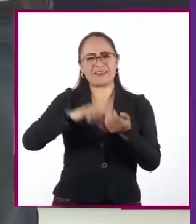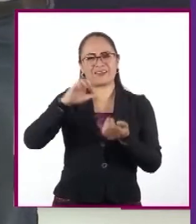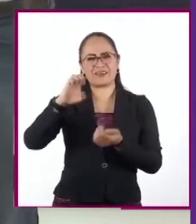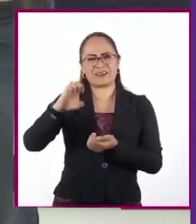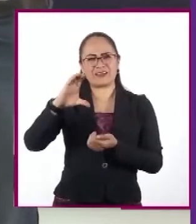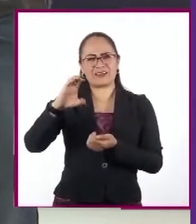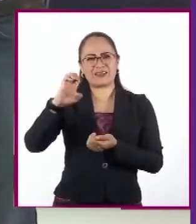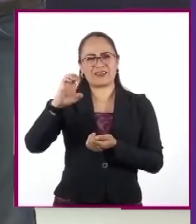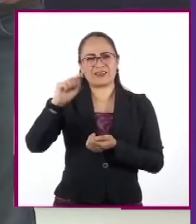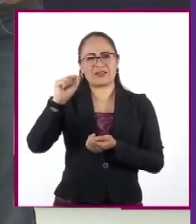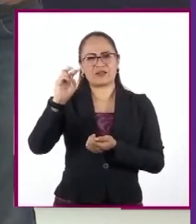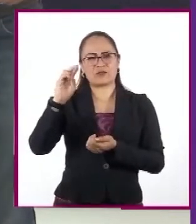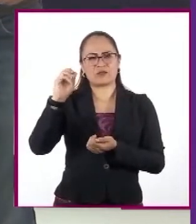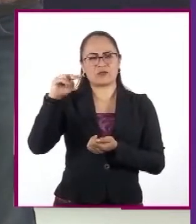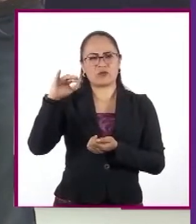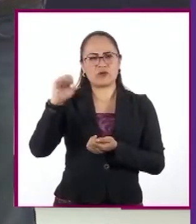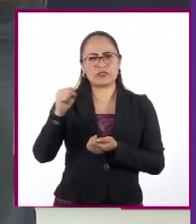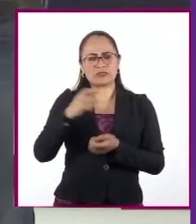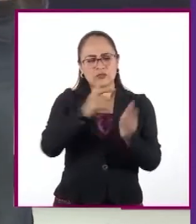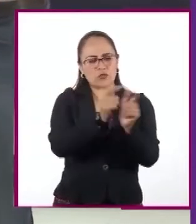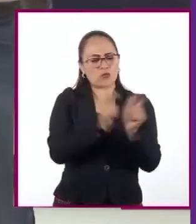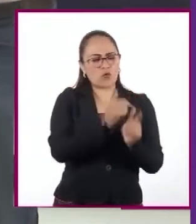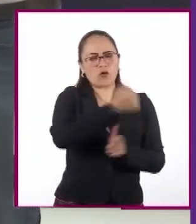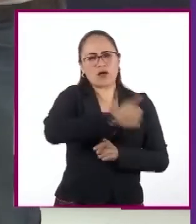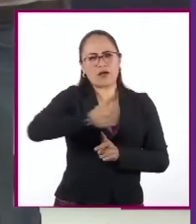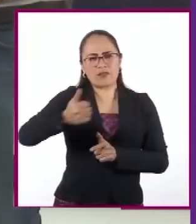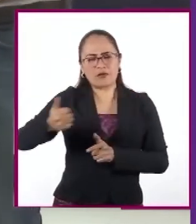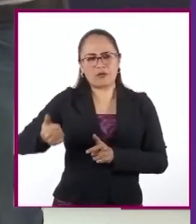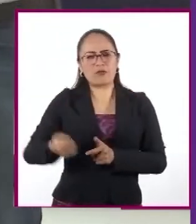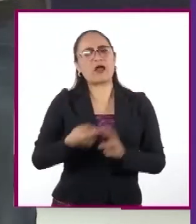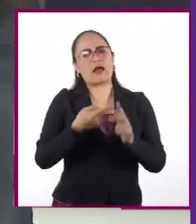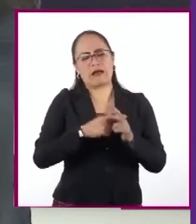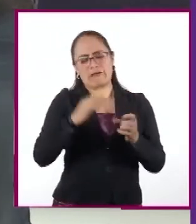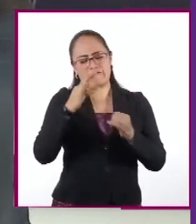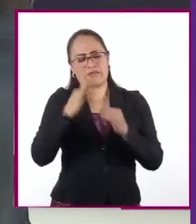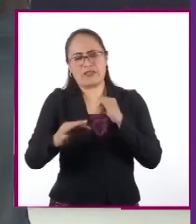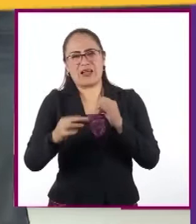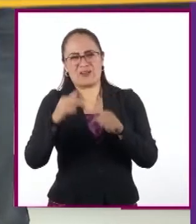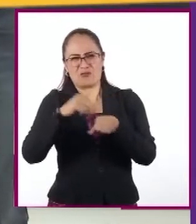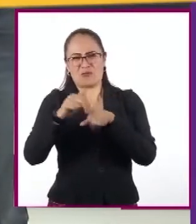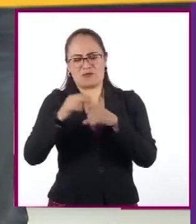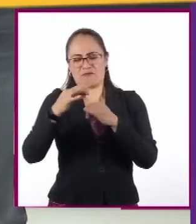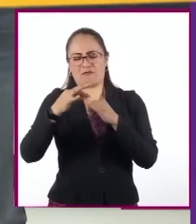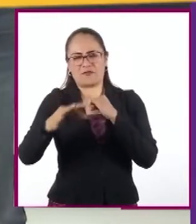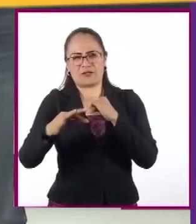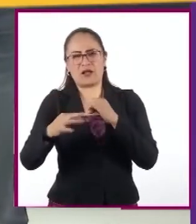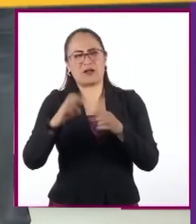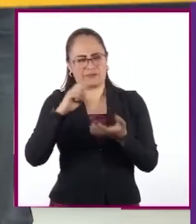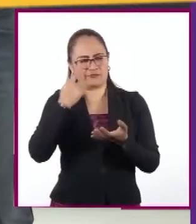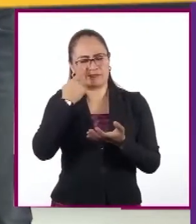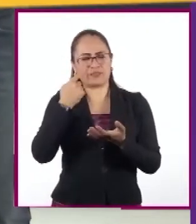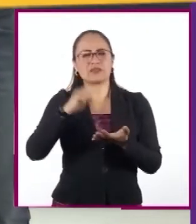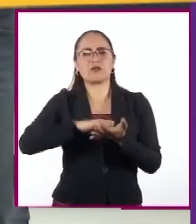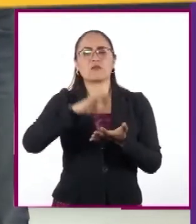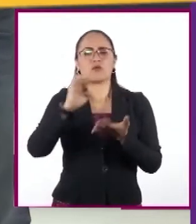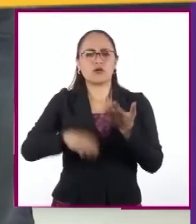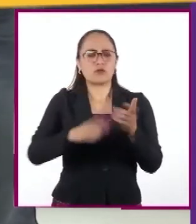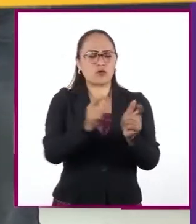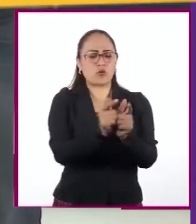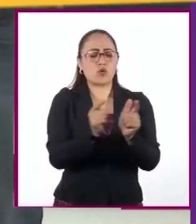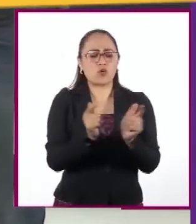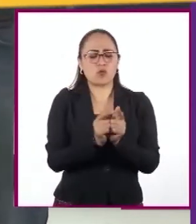cada grupo es considerar el número con el que termina. Por ejemplo, el grupo